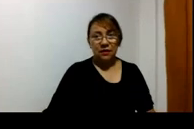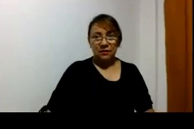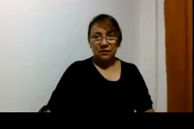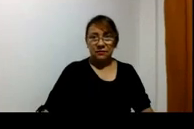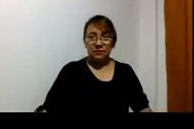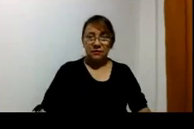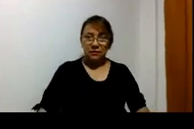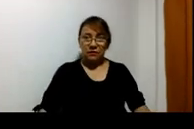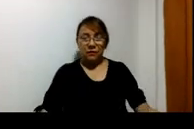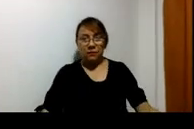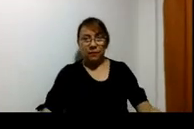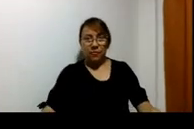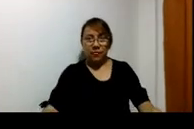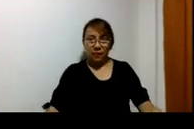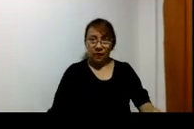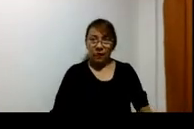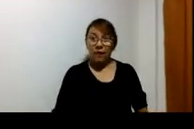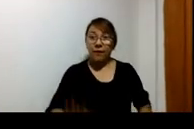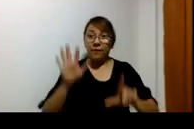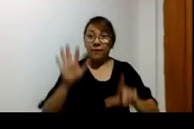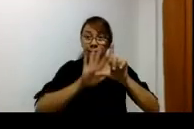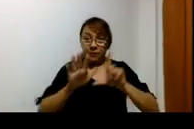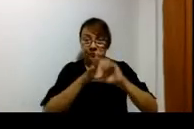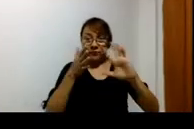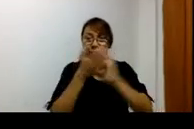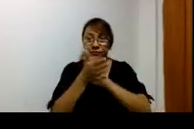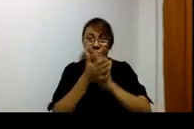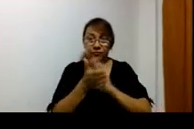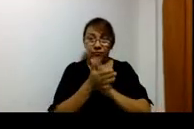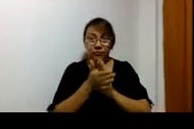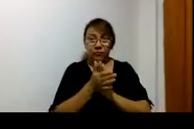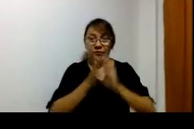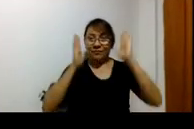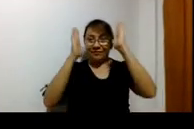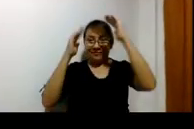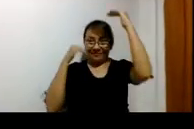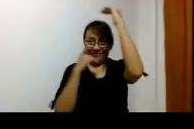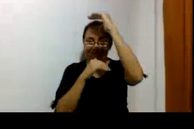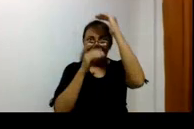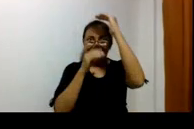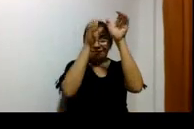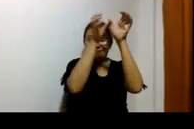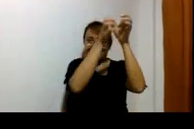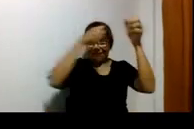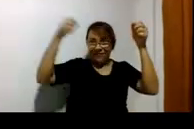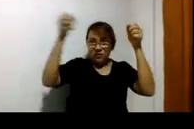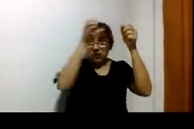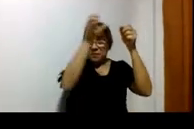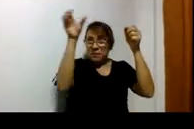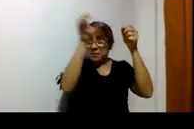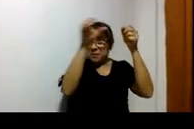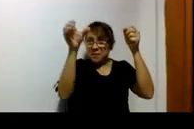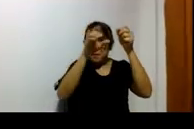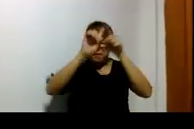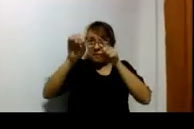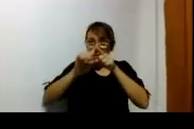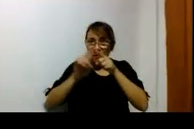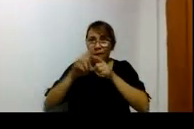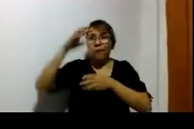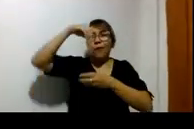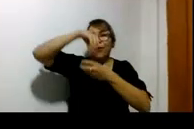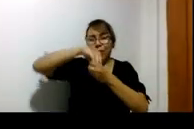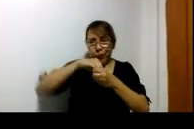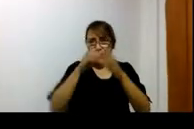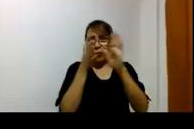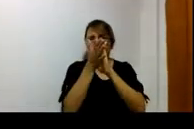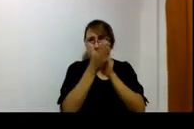Cuando hablamos de botiquín, simplemente nos estamos refiriendo a un elemento que contiene en su interior algunos insumos,